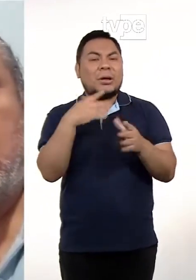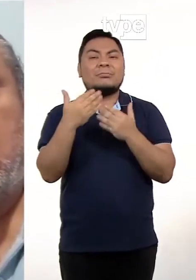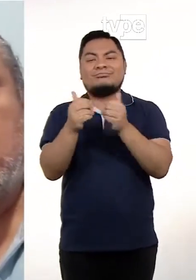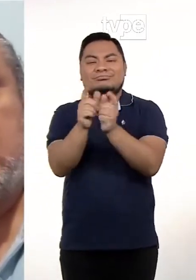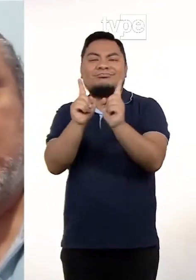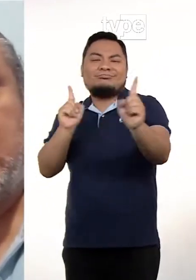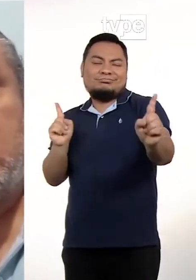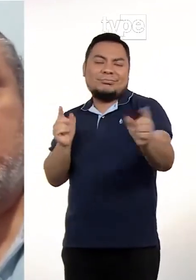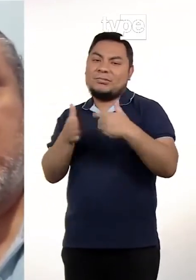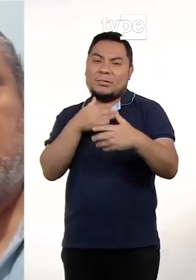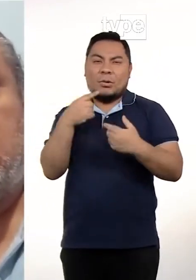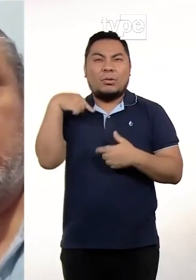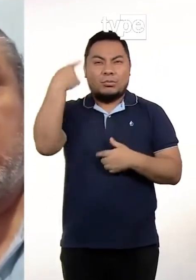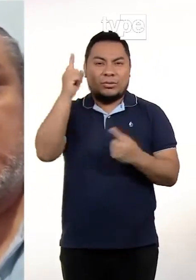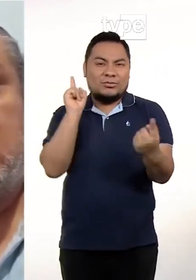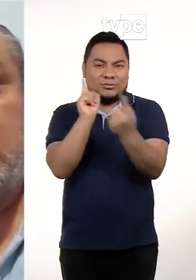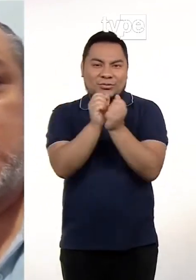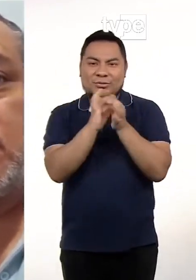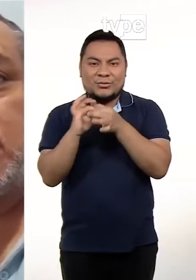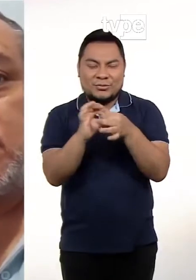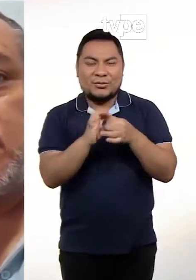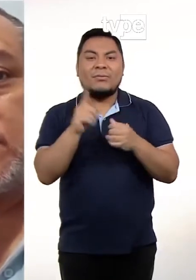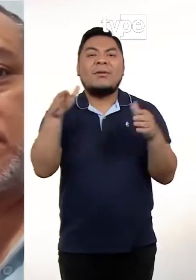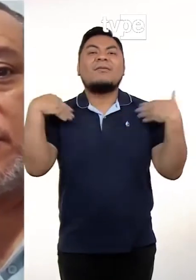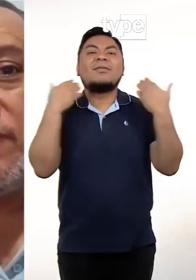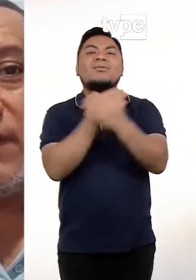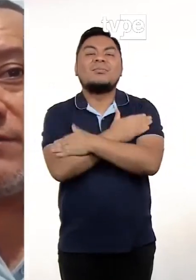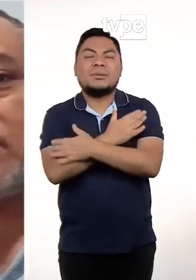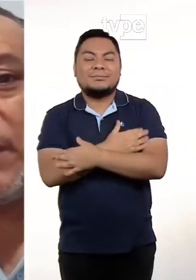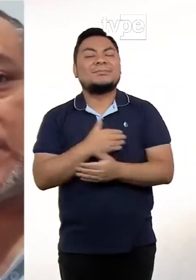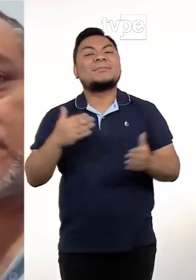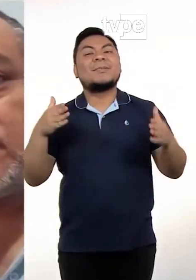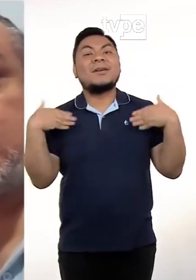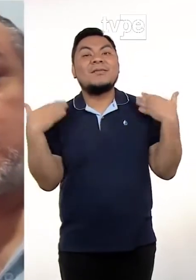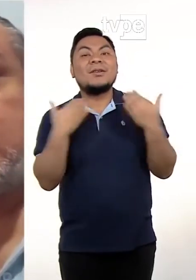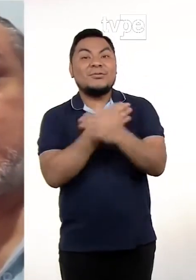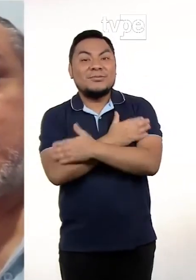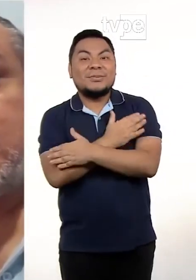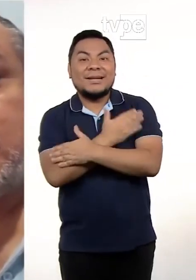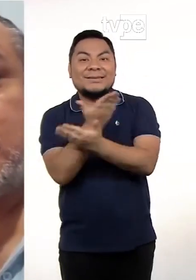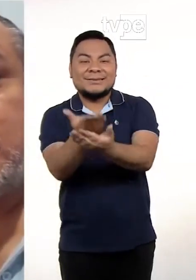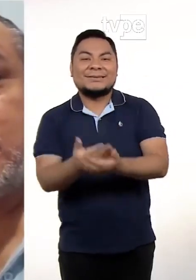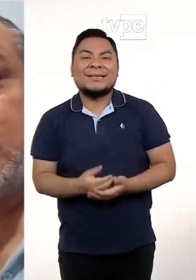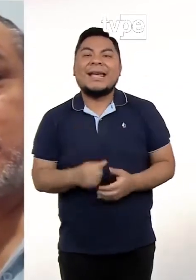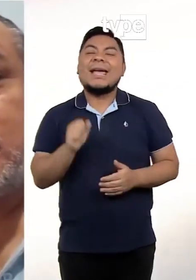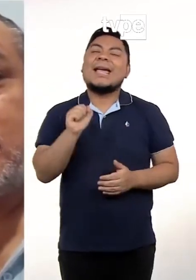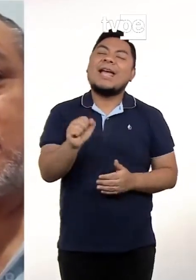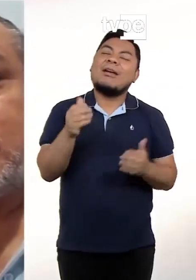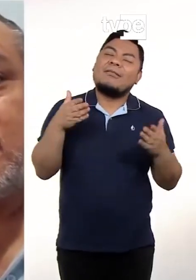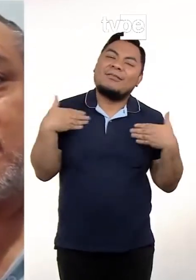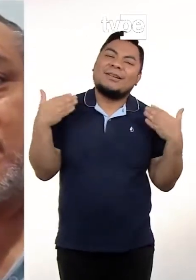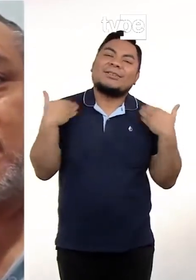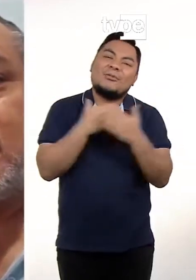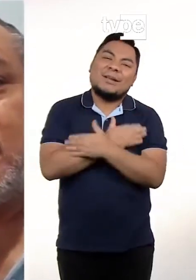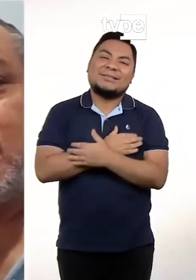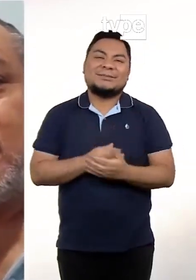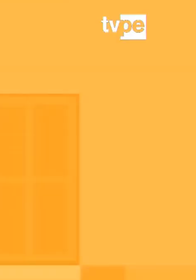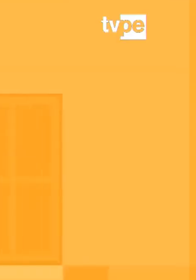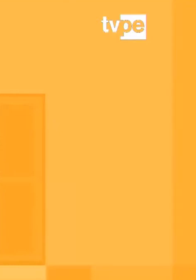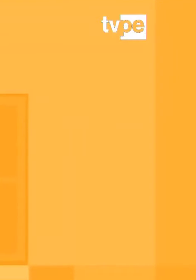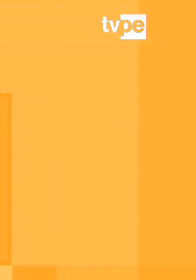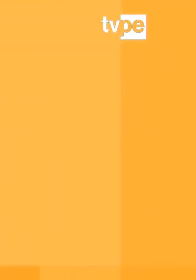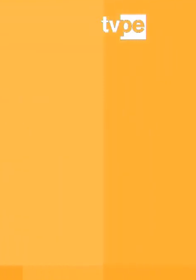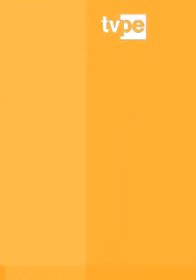bonito, aunque separados, pero pronto estaremos todos juntos. ¡Feliz cumpleaños! ¡Feliz cumpleaños! ¡Feliz